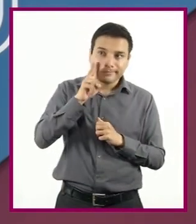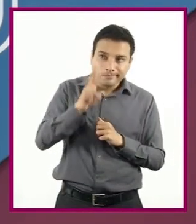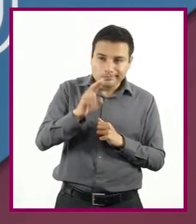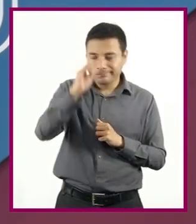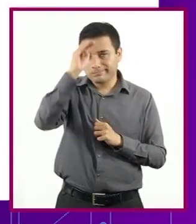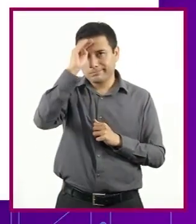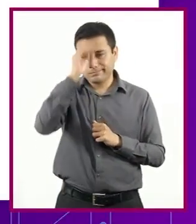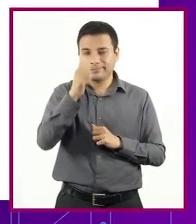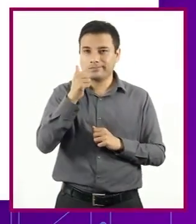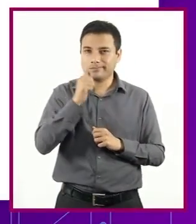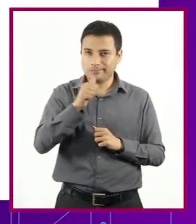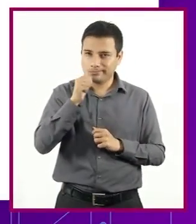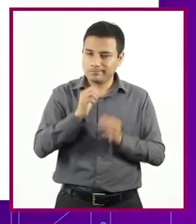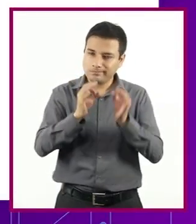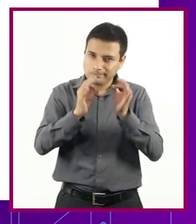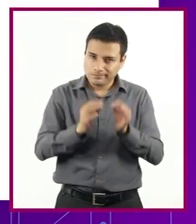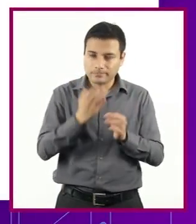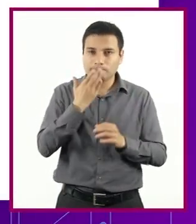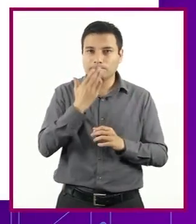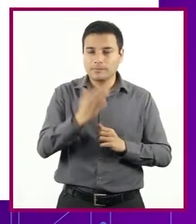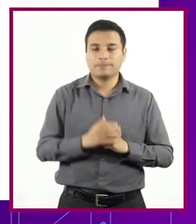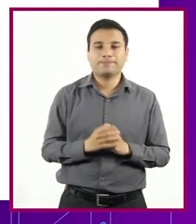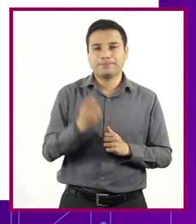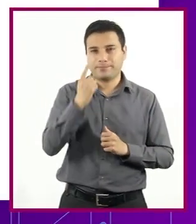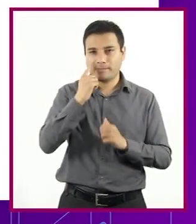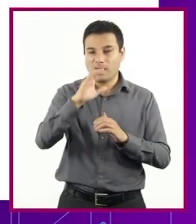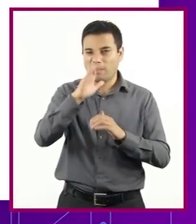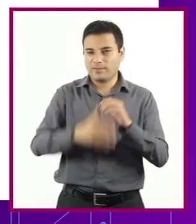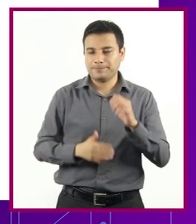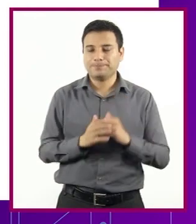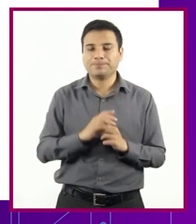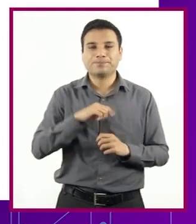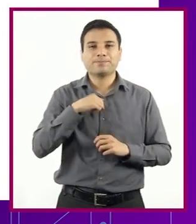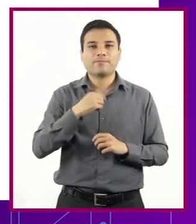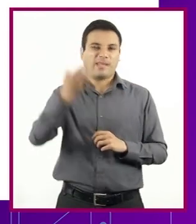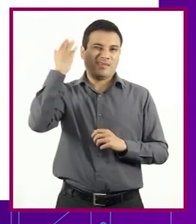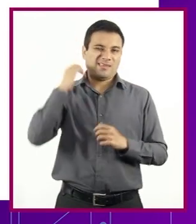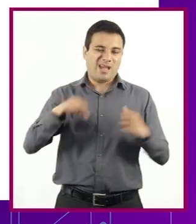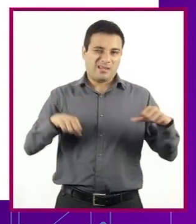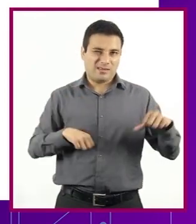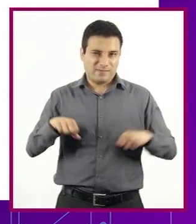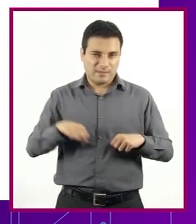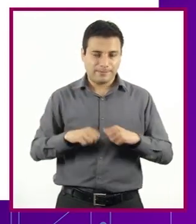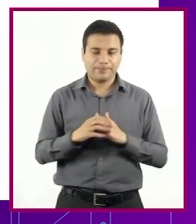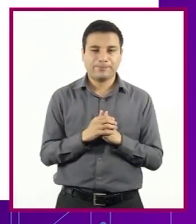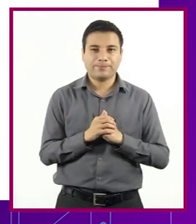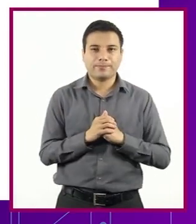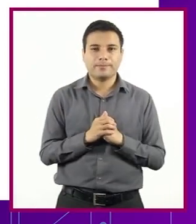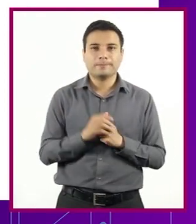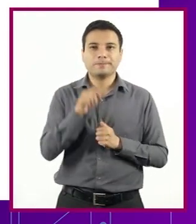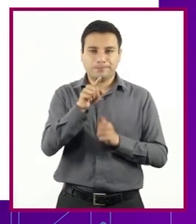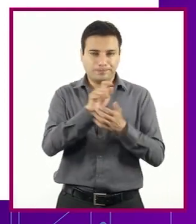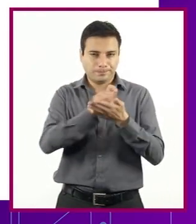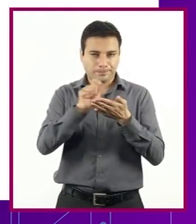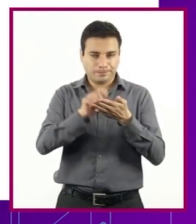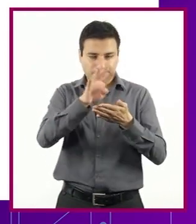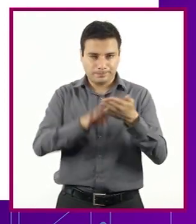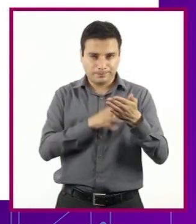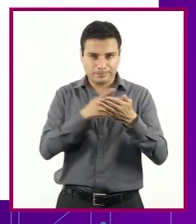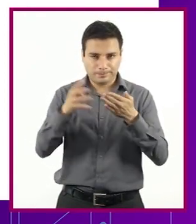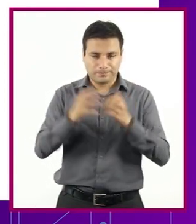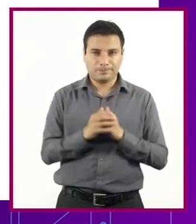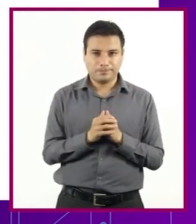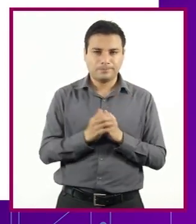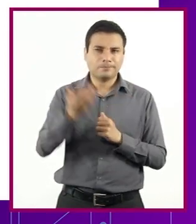piensa. Para terminar, retomemos el reto de la sesión anterior, que fue elaborar un cuadro sobre las